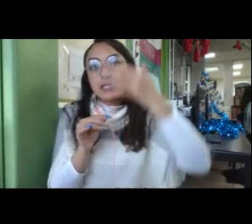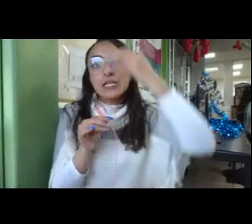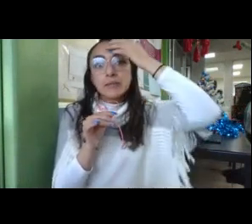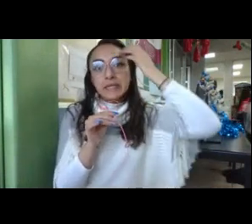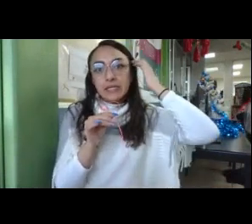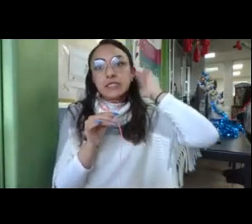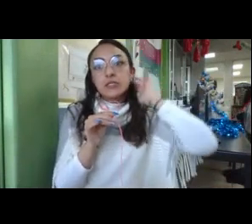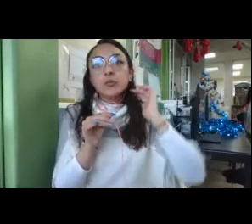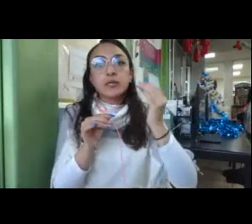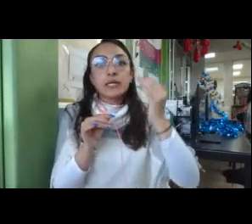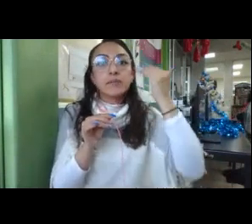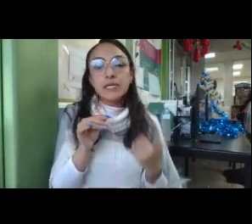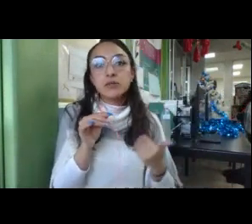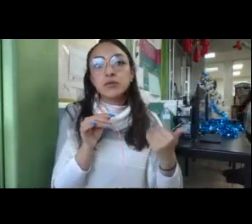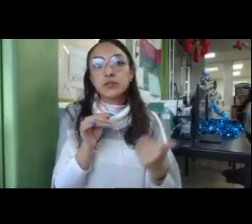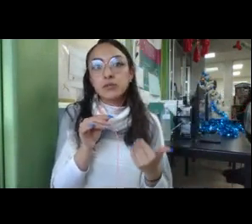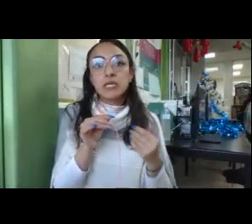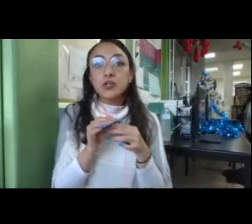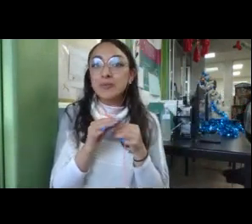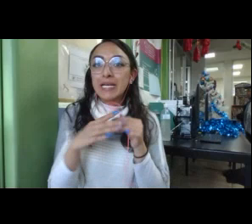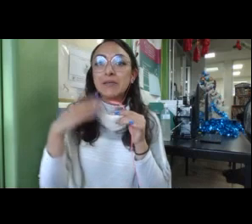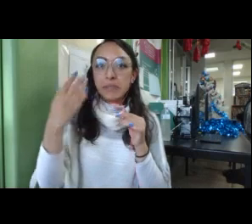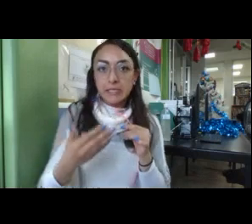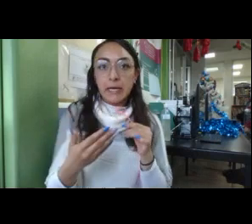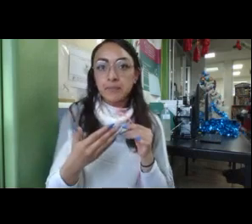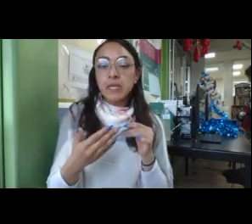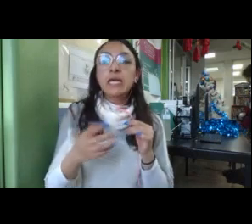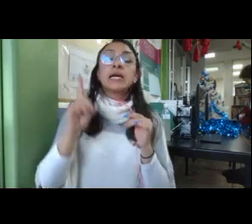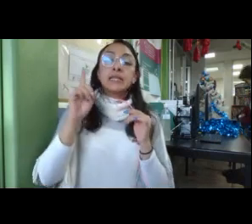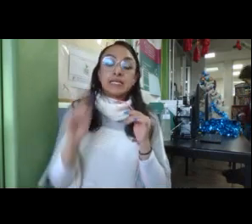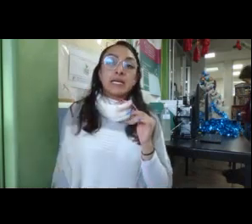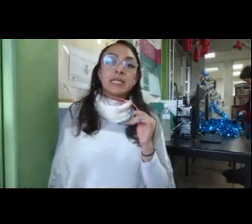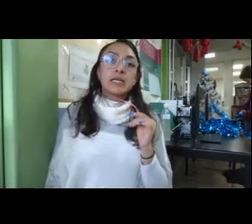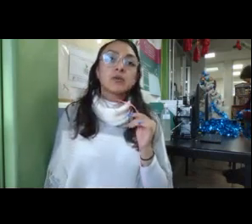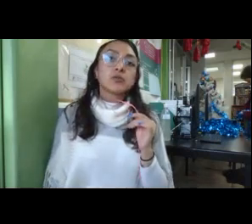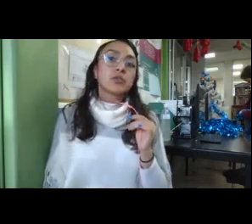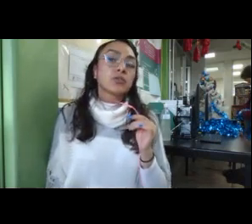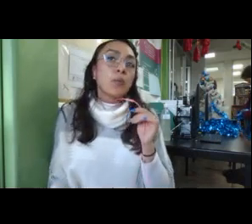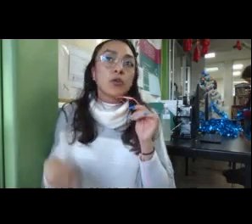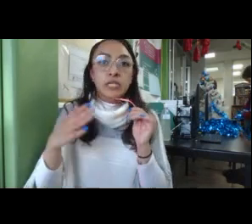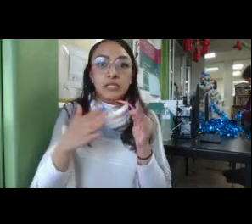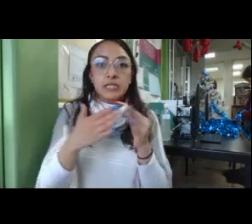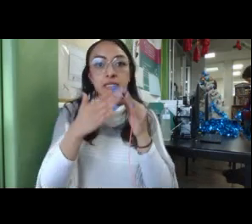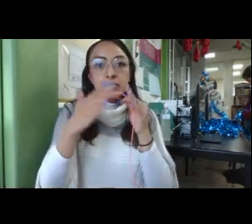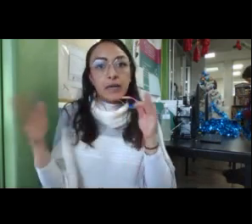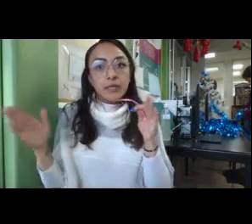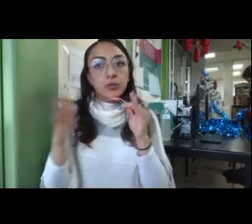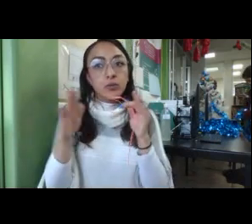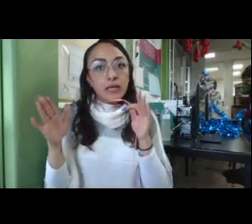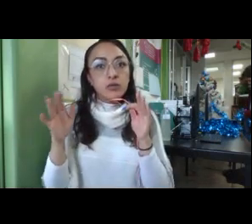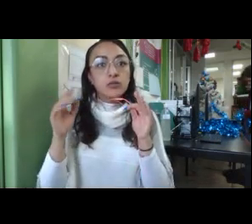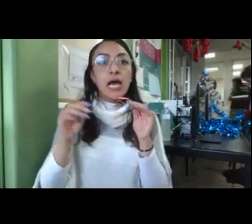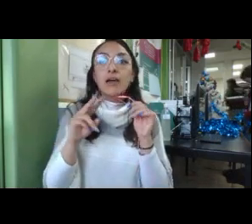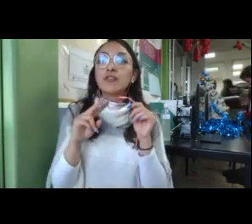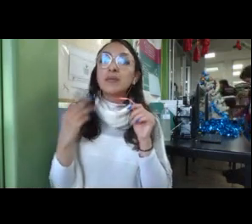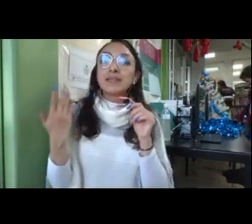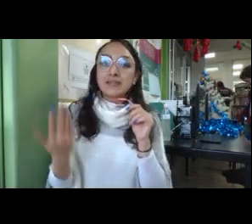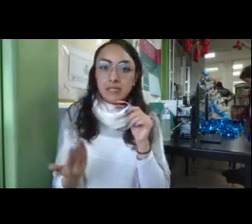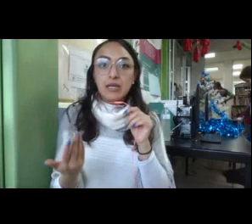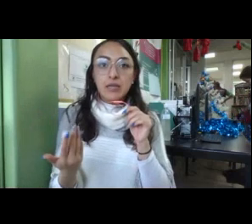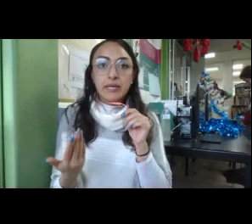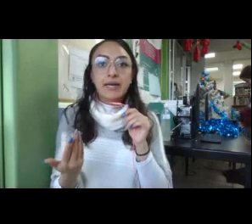no es porque quiera discriminar, sino porque mi desconocimiento me limita. Desde aquí, justo como docentes, en el aperturarnos a